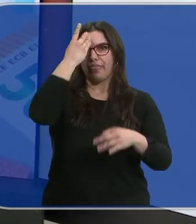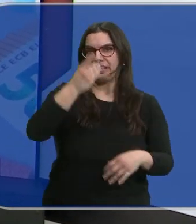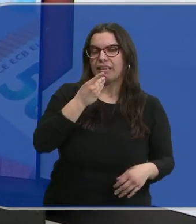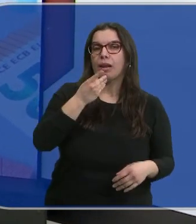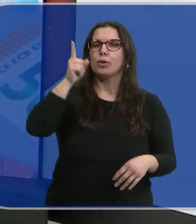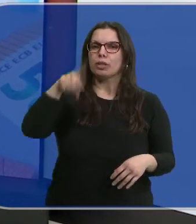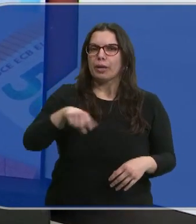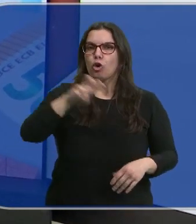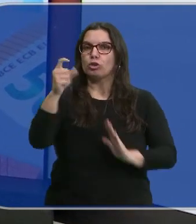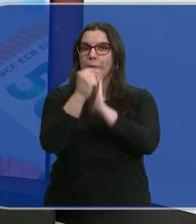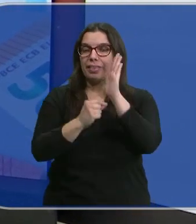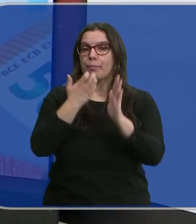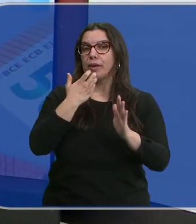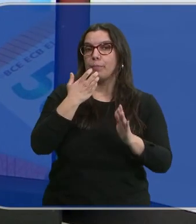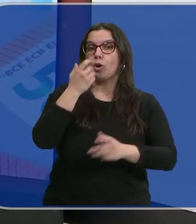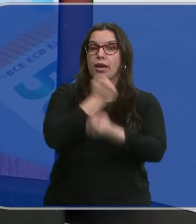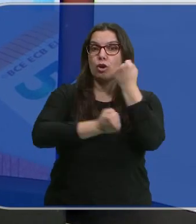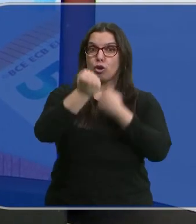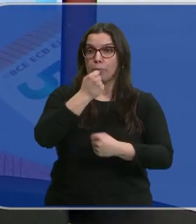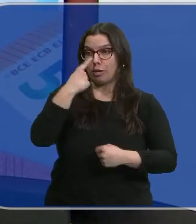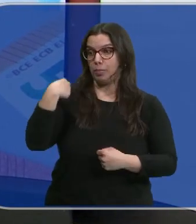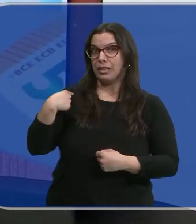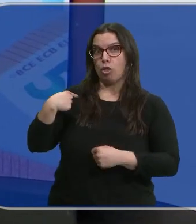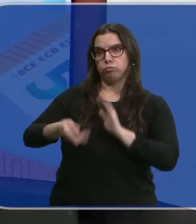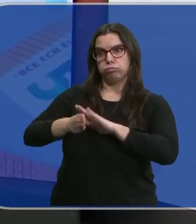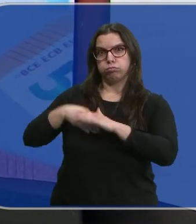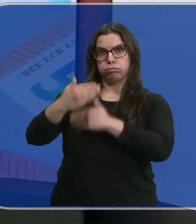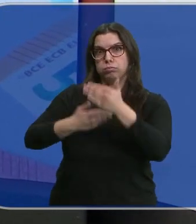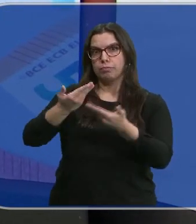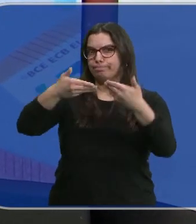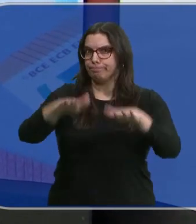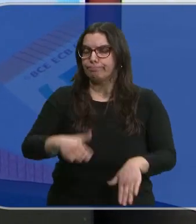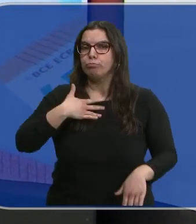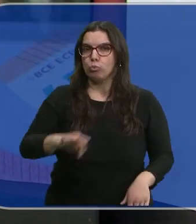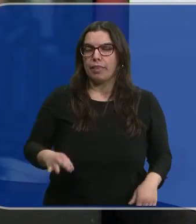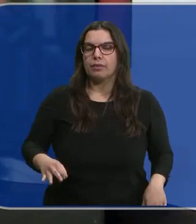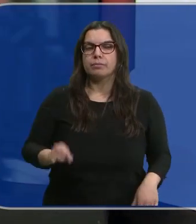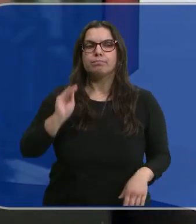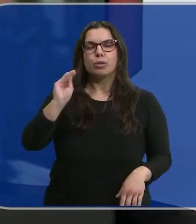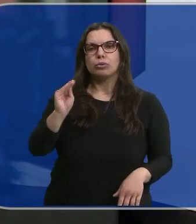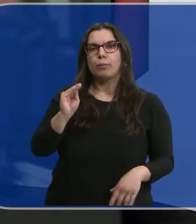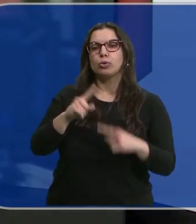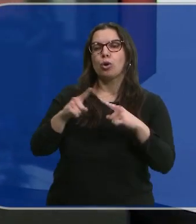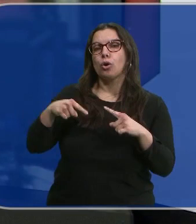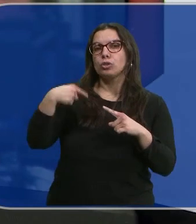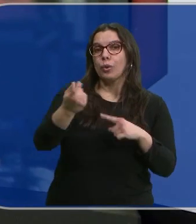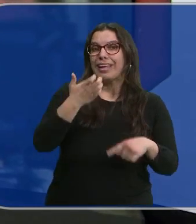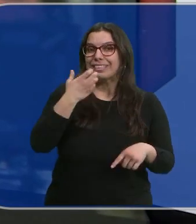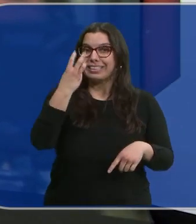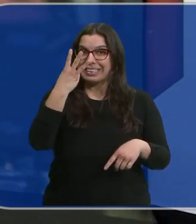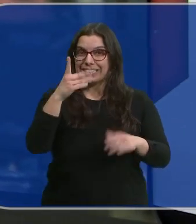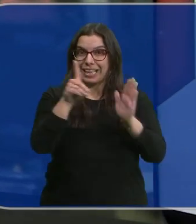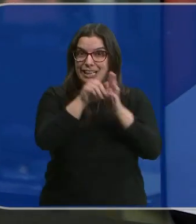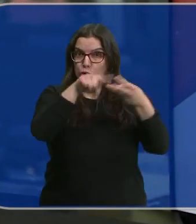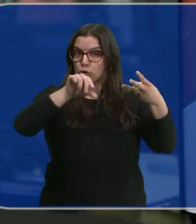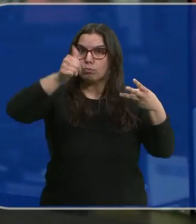medidas, principalmente económicas, que han estado en vigor el año pasado. Nos vamos a redacción. Laura Zembranos, ¿qué efectos tendría que no se aprueben